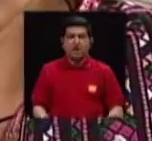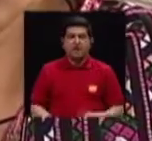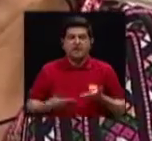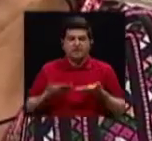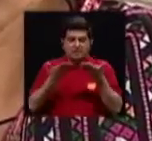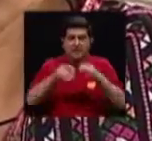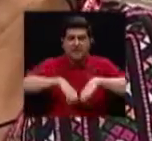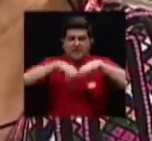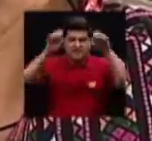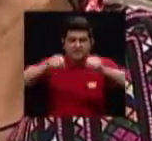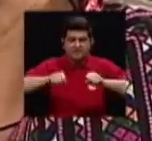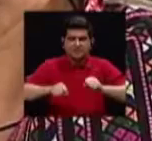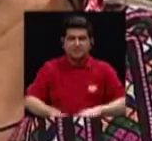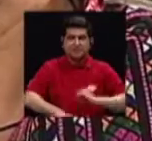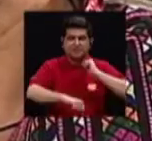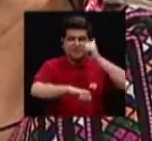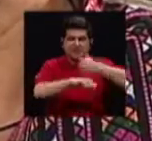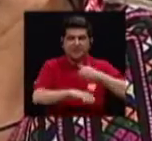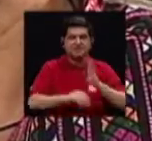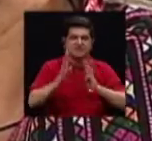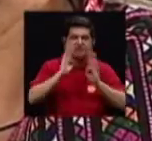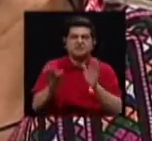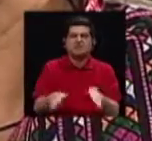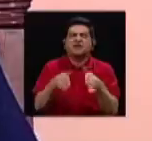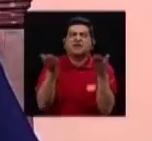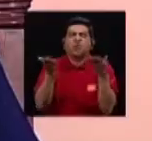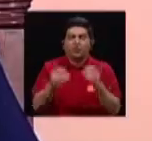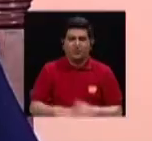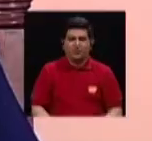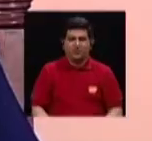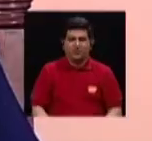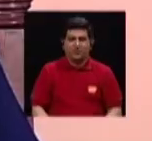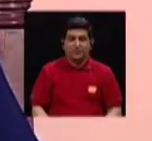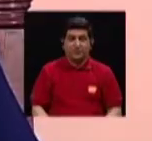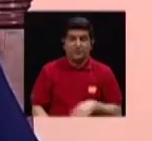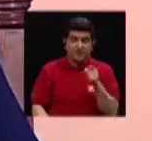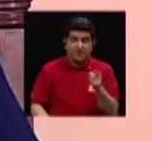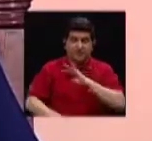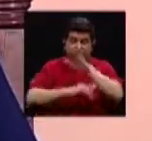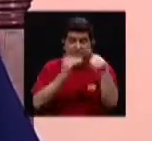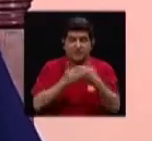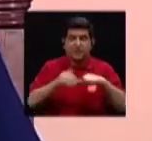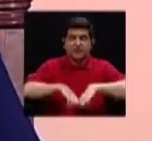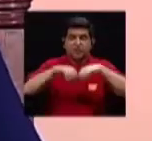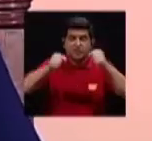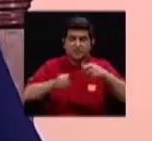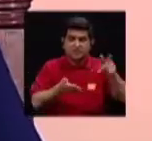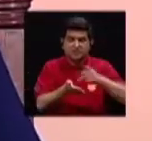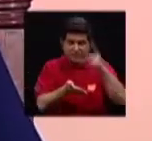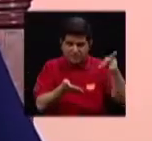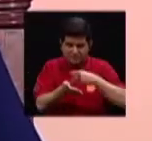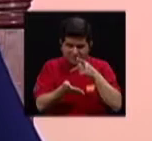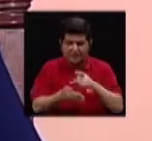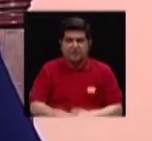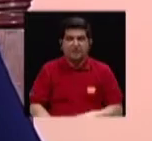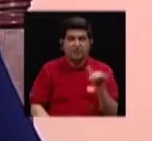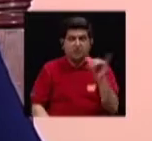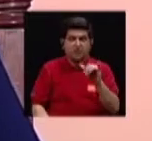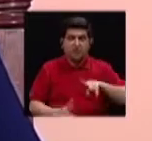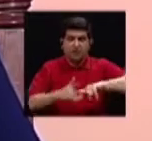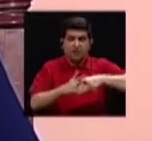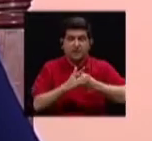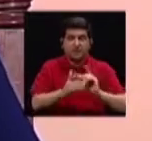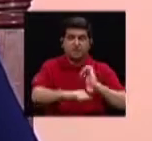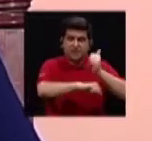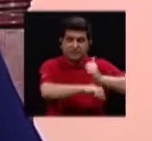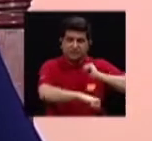sistemas de cómo implementar la oralidad, y venía para todo lo que es el sistema cobratorio, que en ese momento también empezaba la